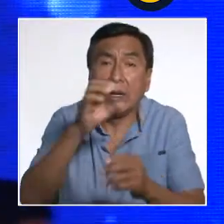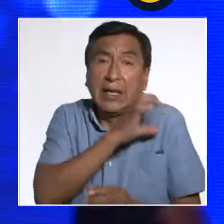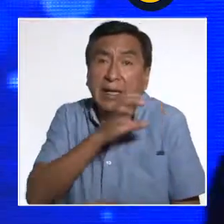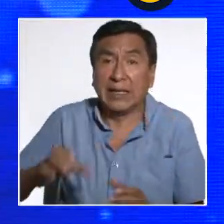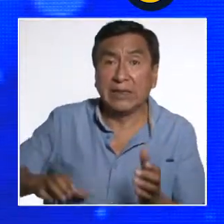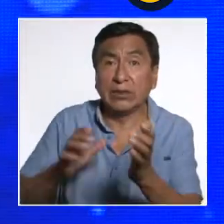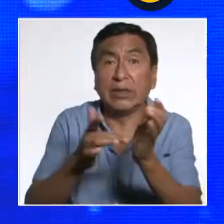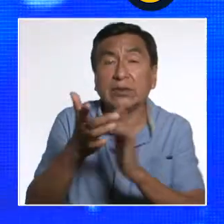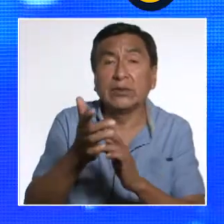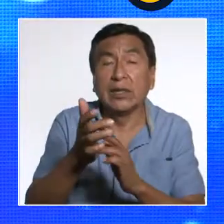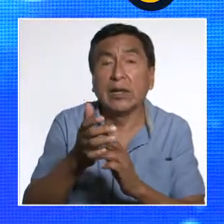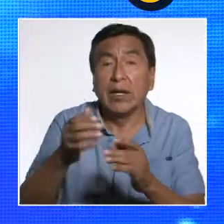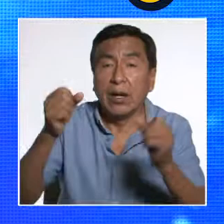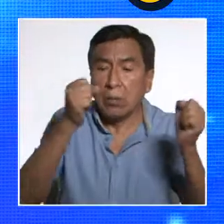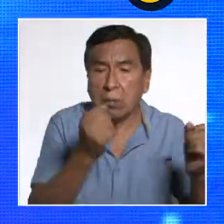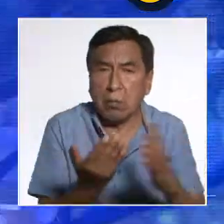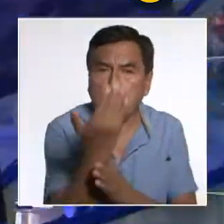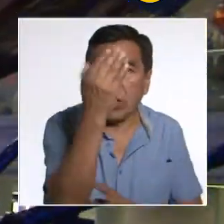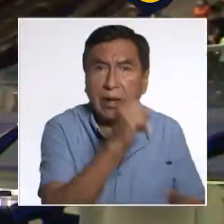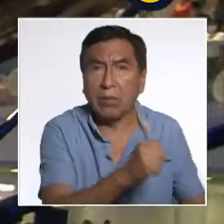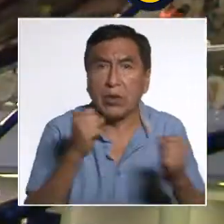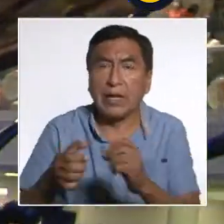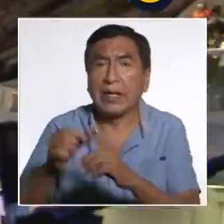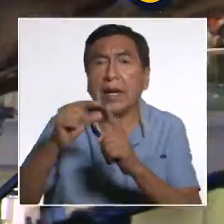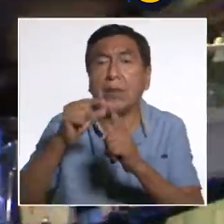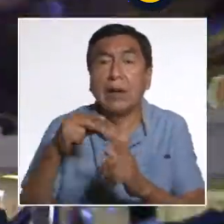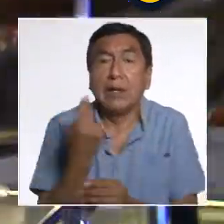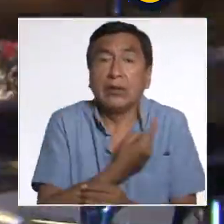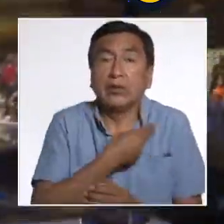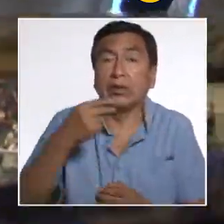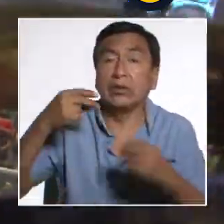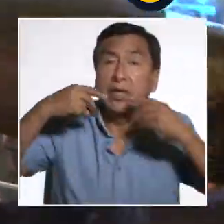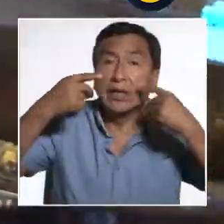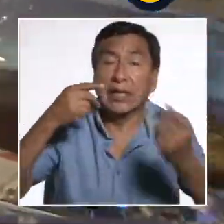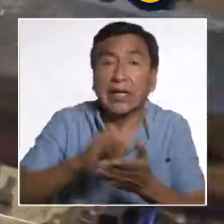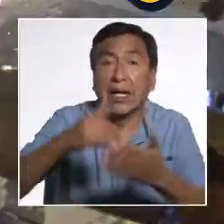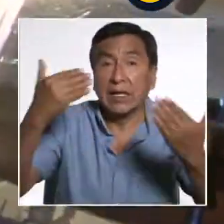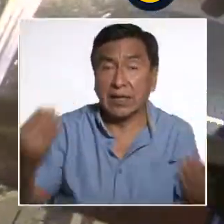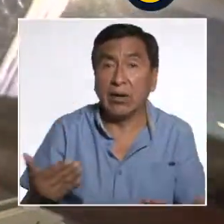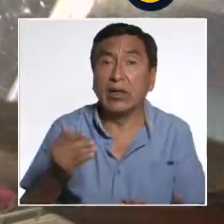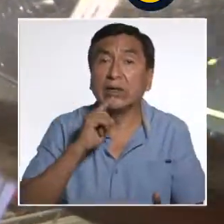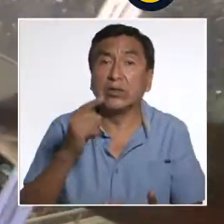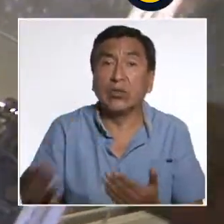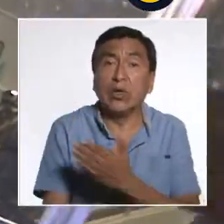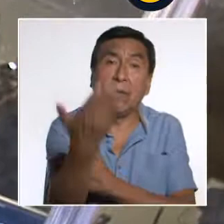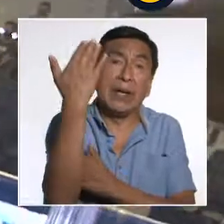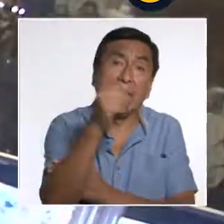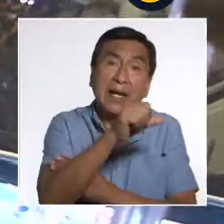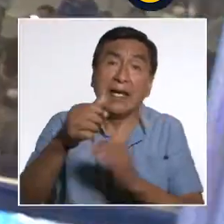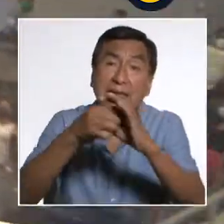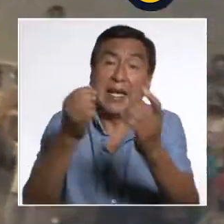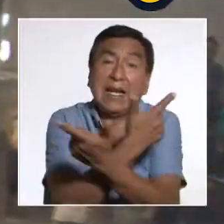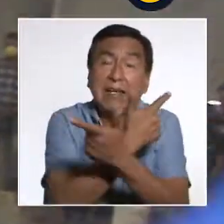de Cristo Jesús, por el poder de la palabra, nosotros declaramos que hoy es una mañana de libertad,